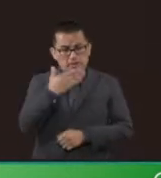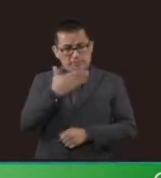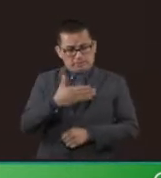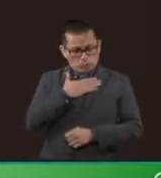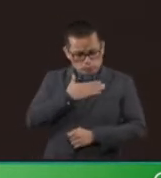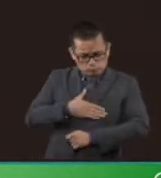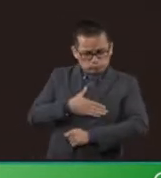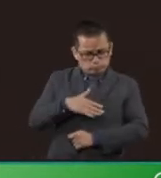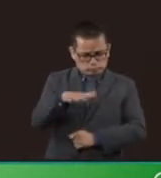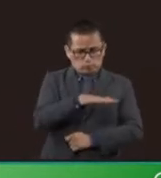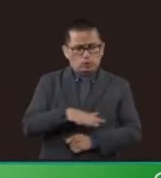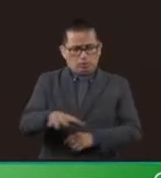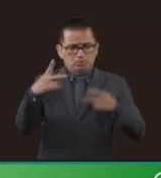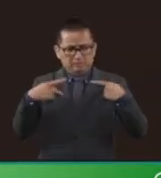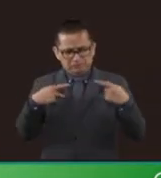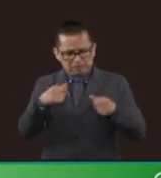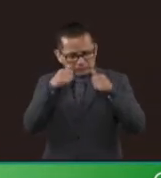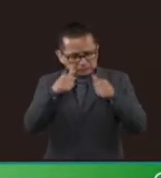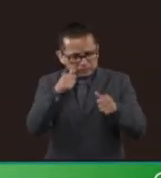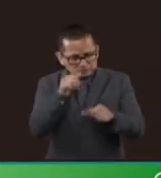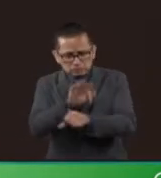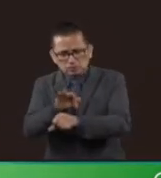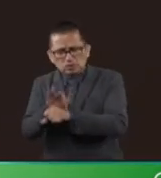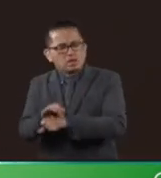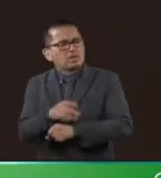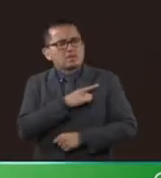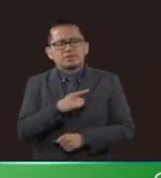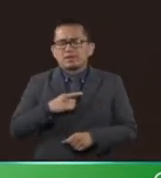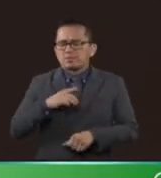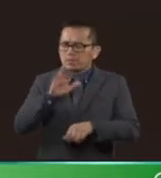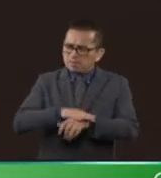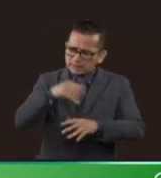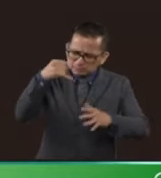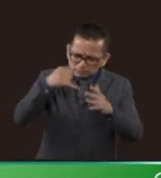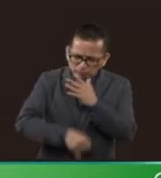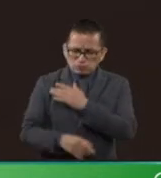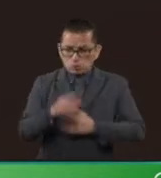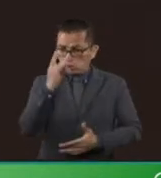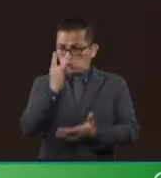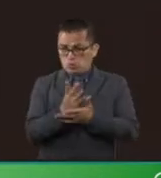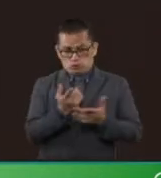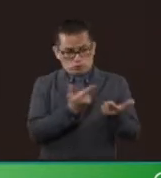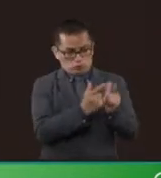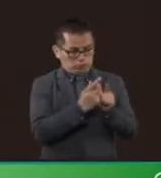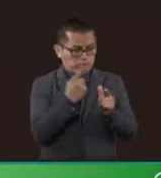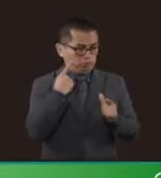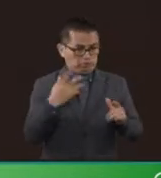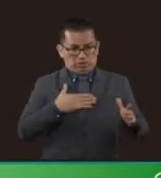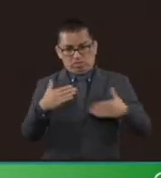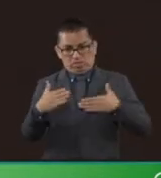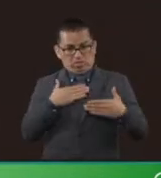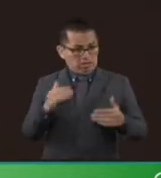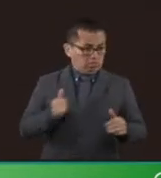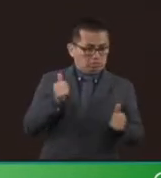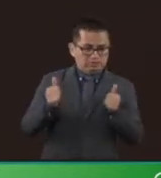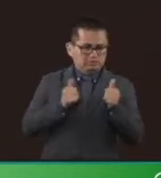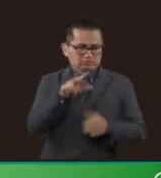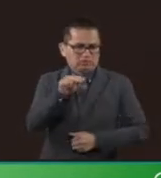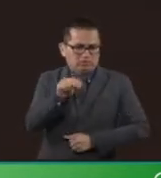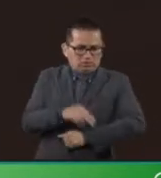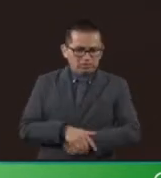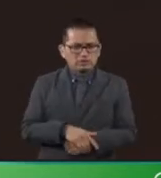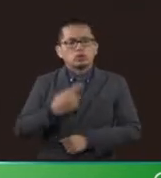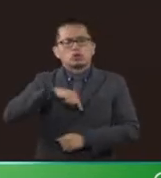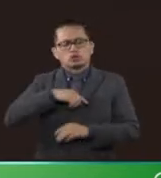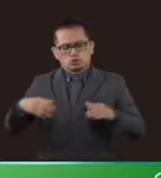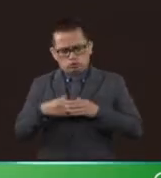a las y los mexicanos por eso debe ir más allá de intereses partidistas en movimiento ciudadano convocamos a un diálogo